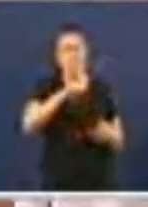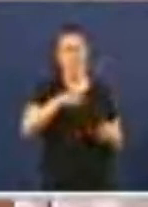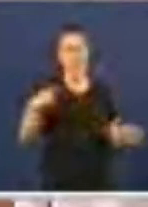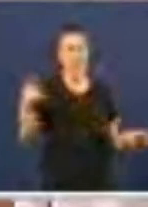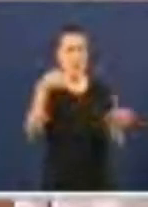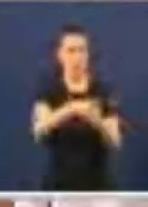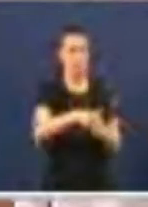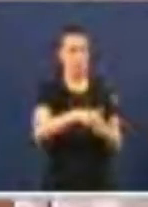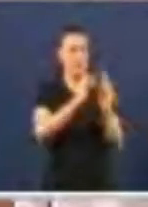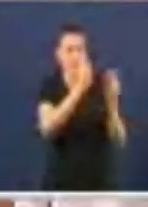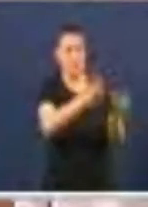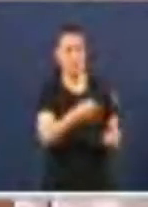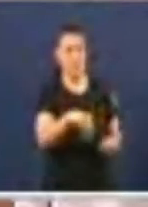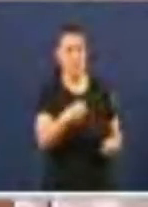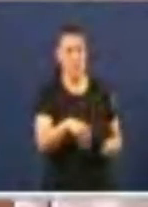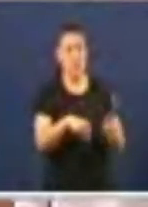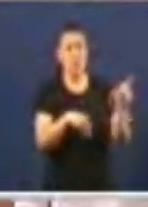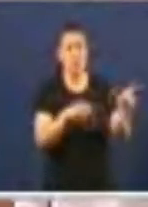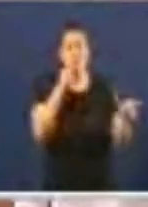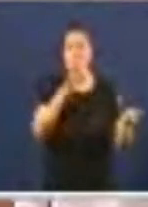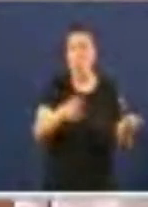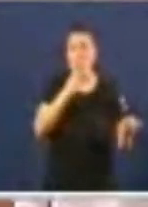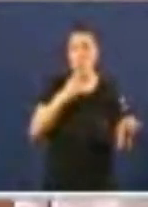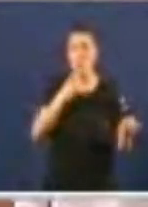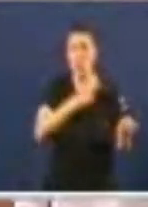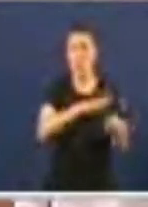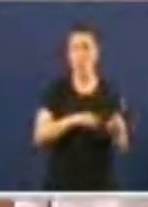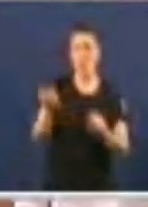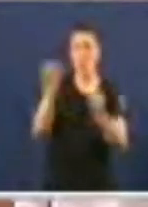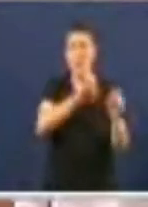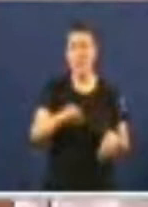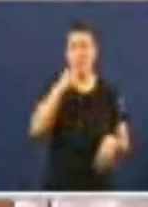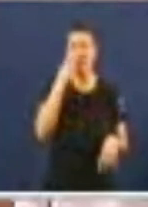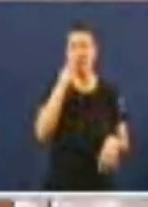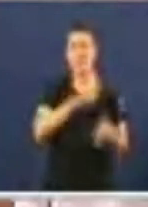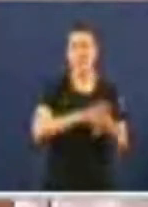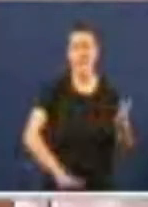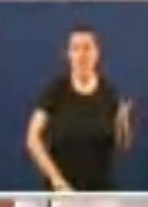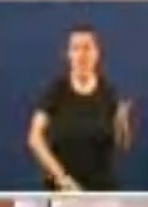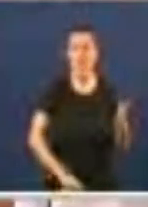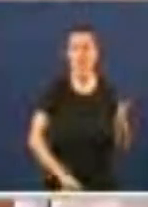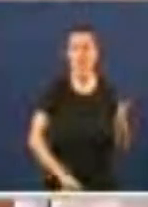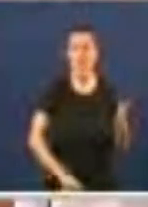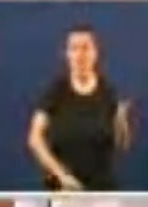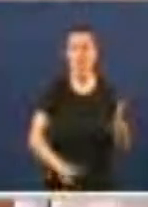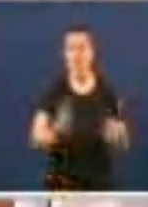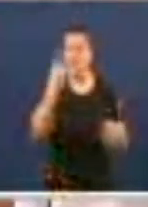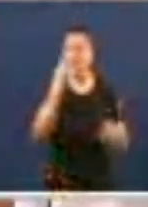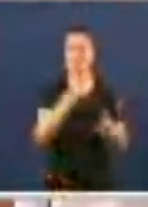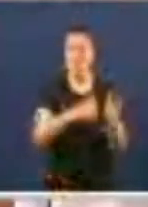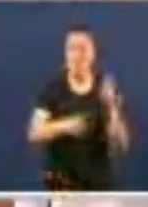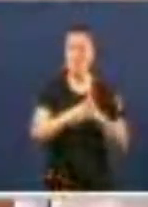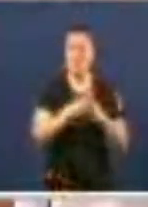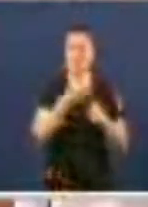ser presidente e con quen vostede se comprometeu a defender os intereses de Galiza por diante de outras cousas. Lémbrase da